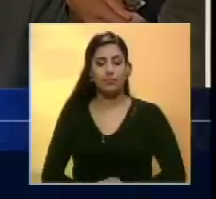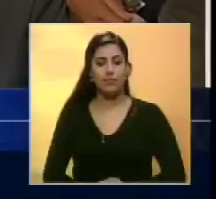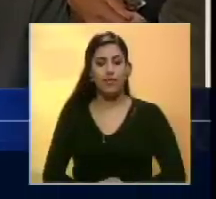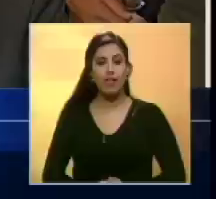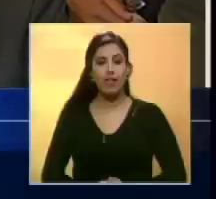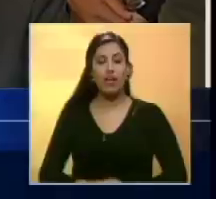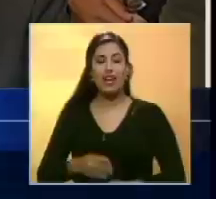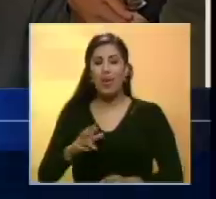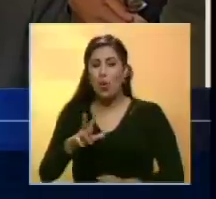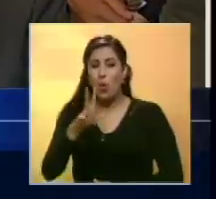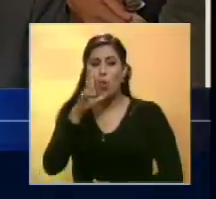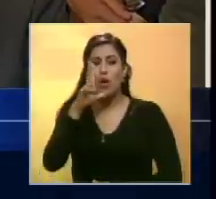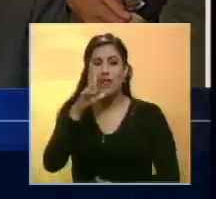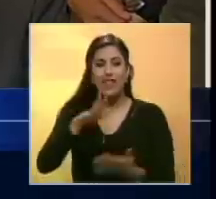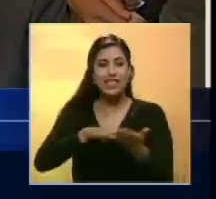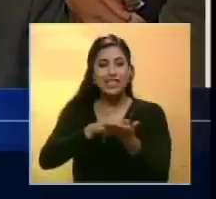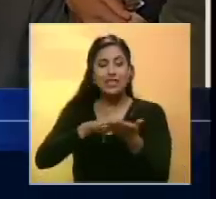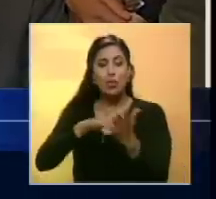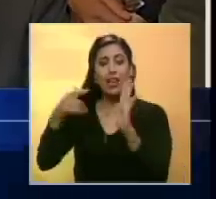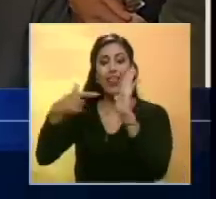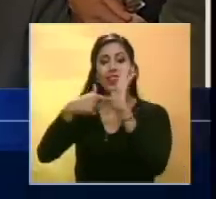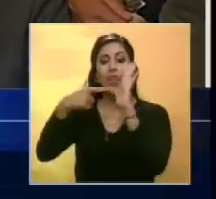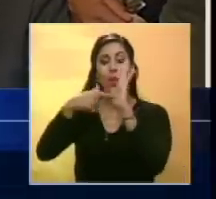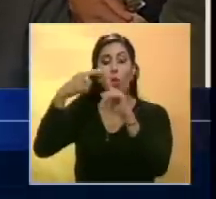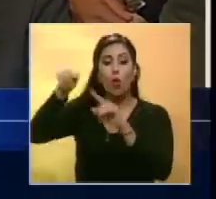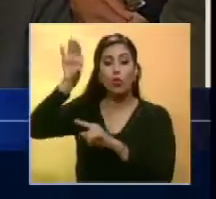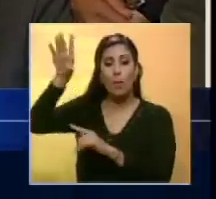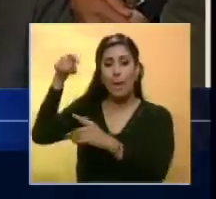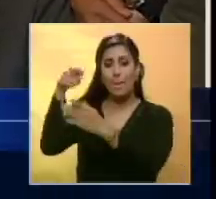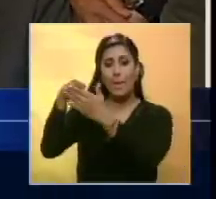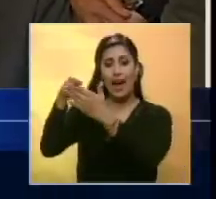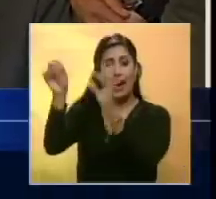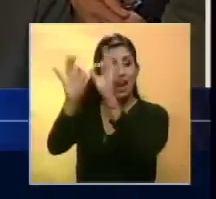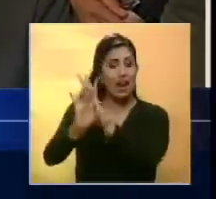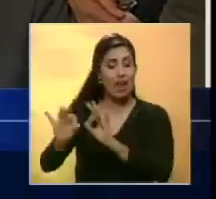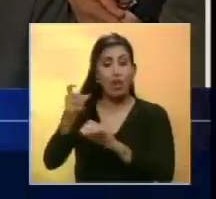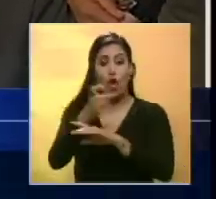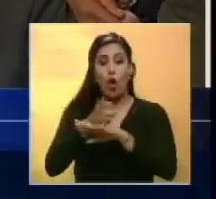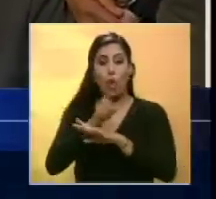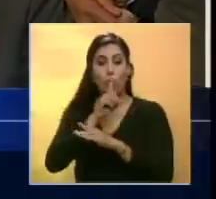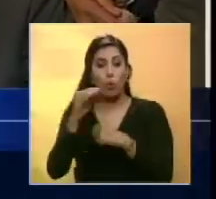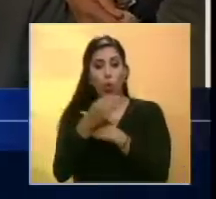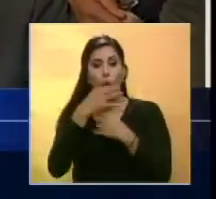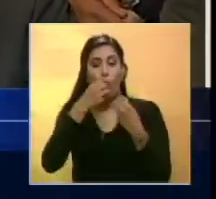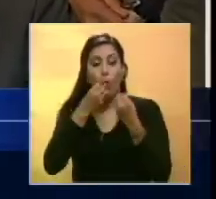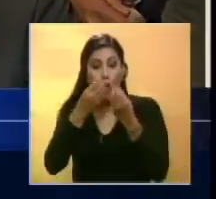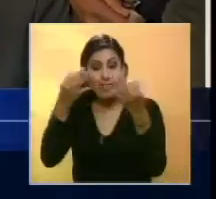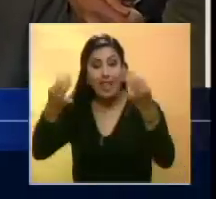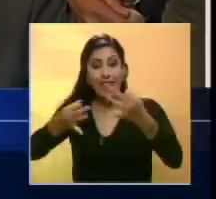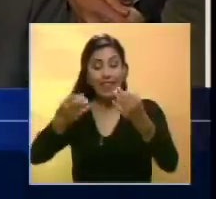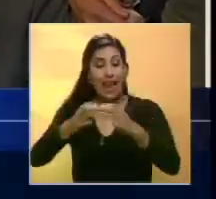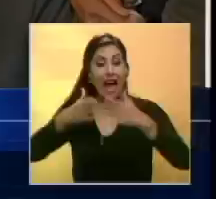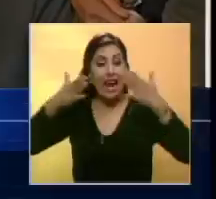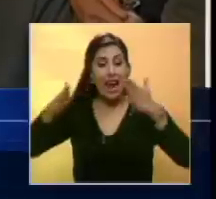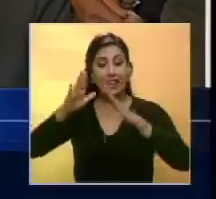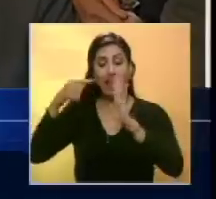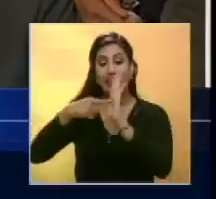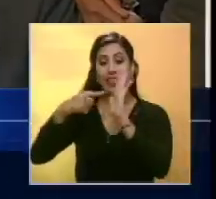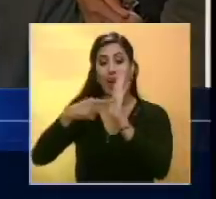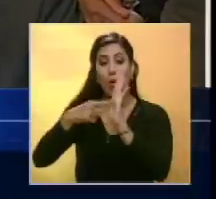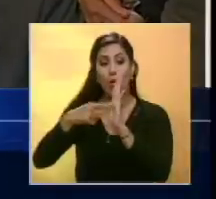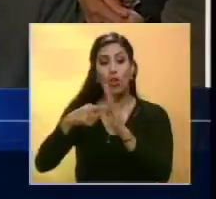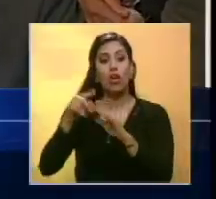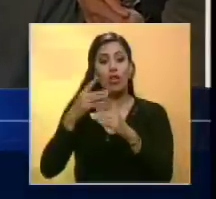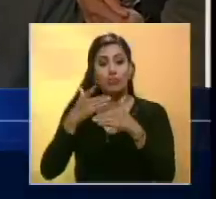la espeluznante situación de la deuda externa, que el gobierno no quiere que se conozca en su verdadera magnitud, ni